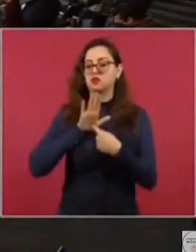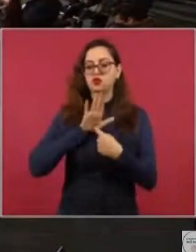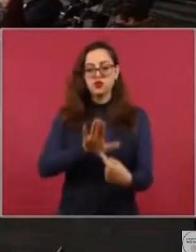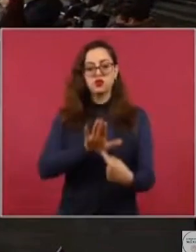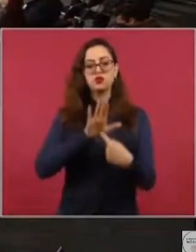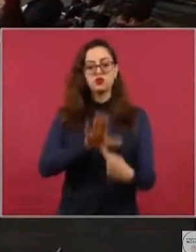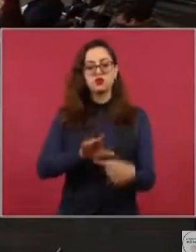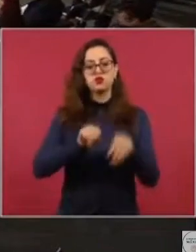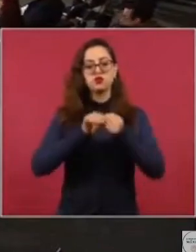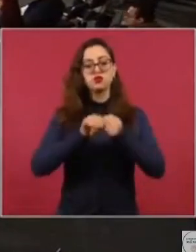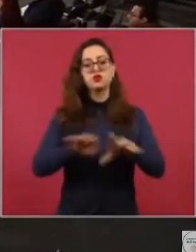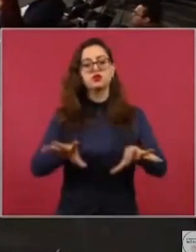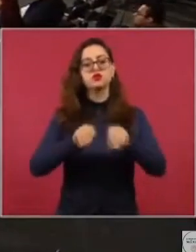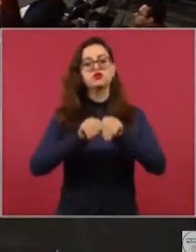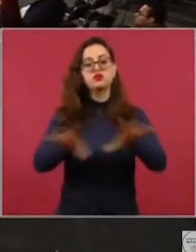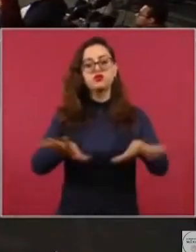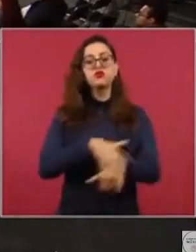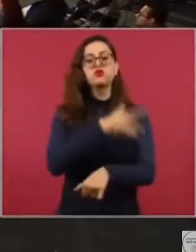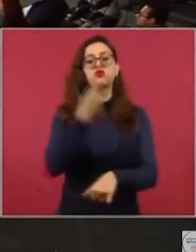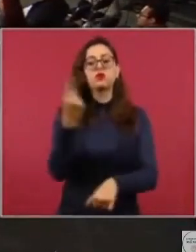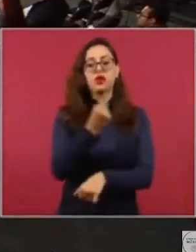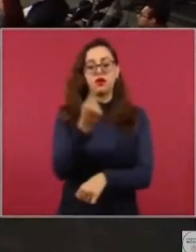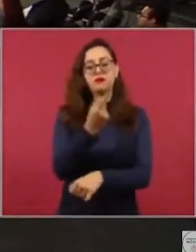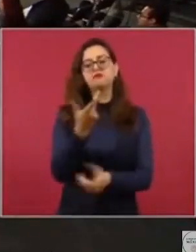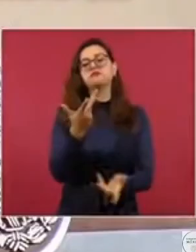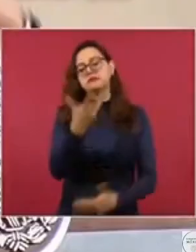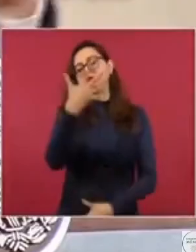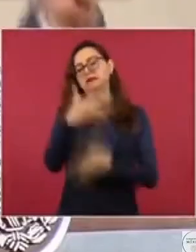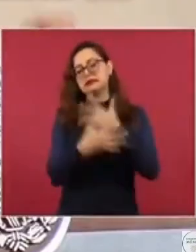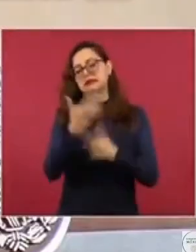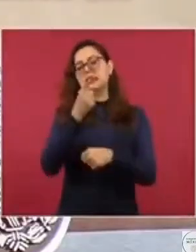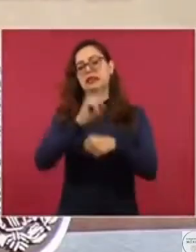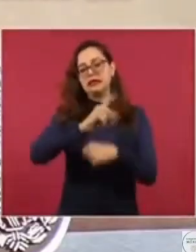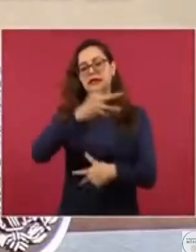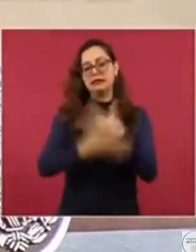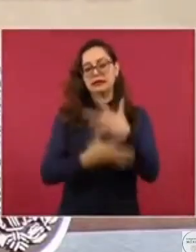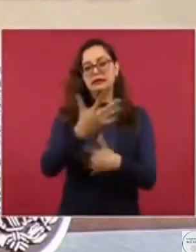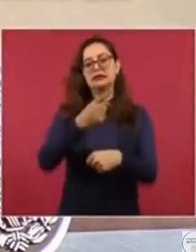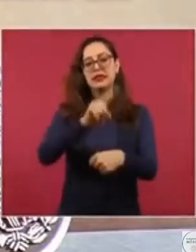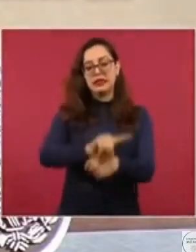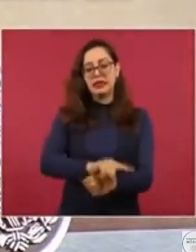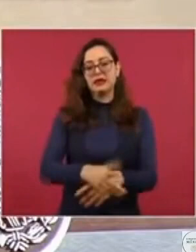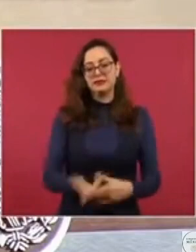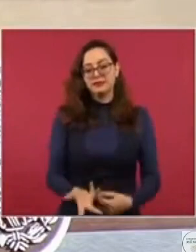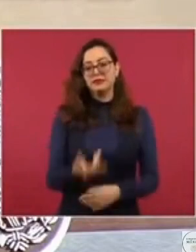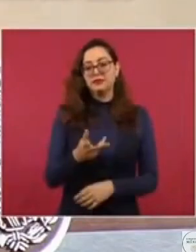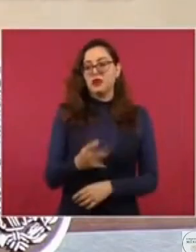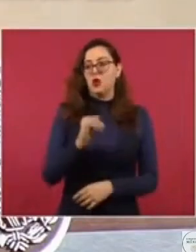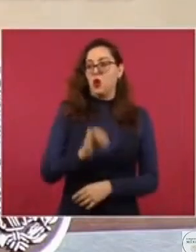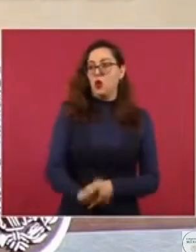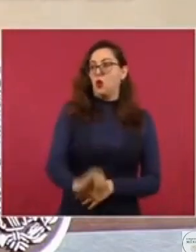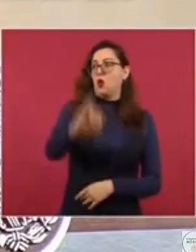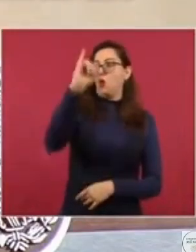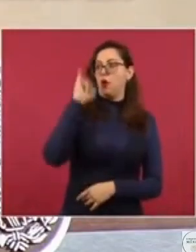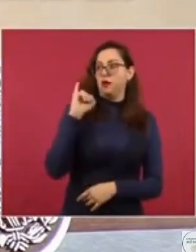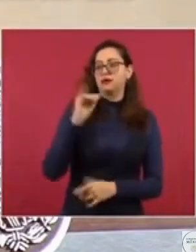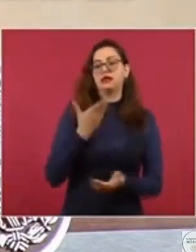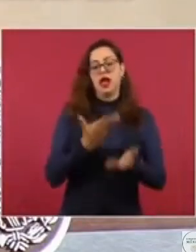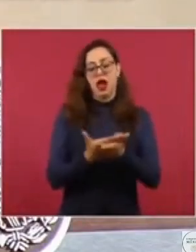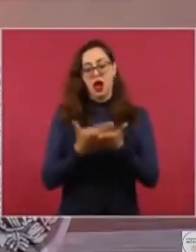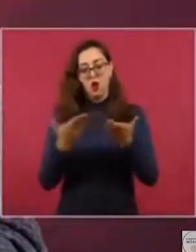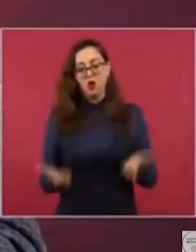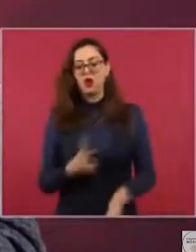en giras quincenales. Por eso resulta que estuvimos el jueves pasado y estamos ahora